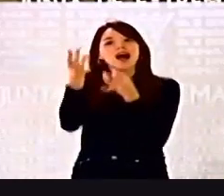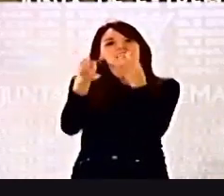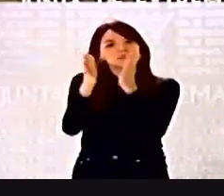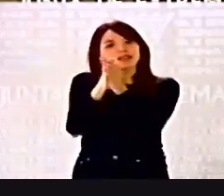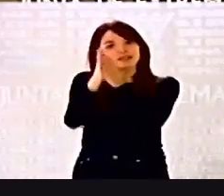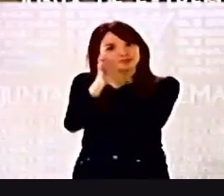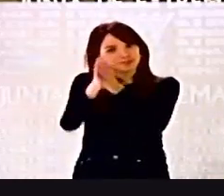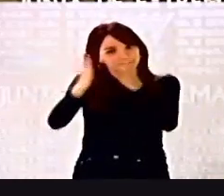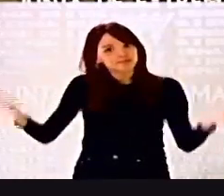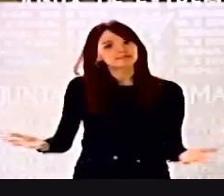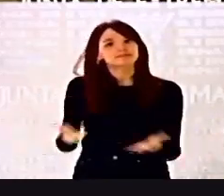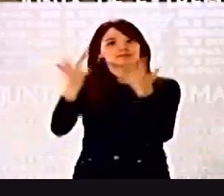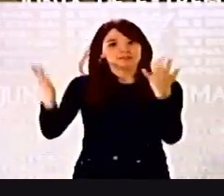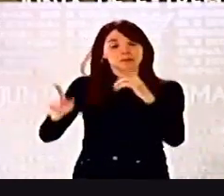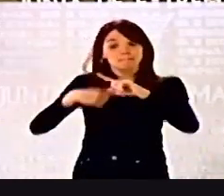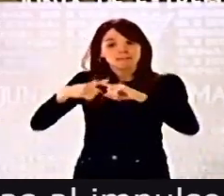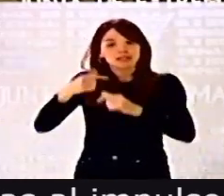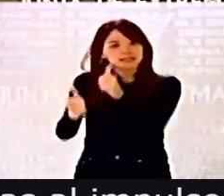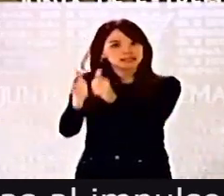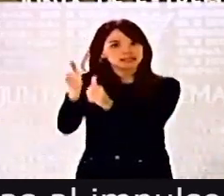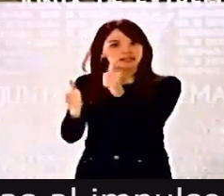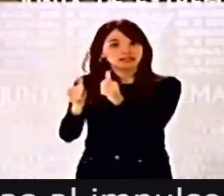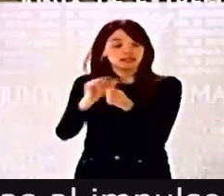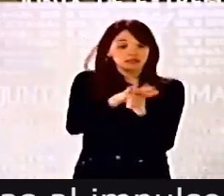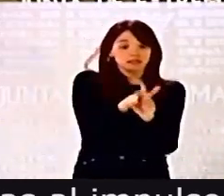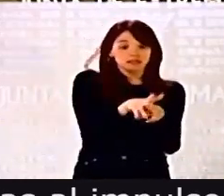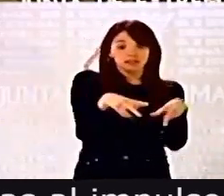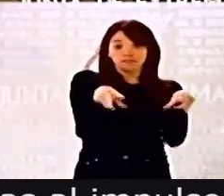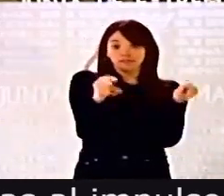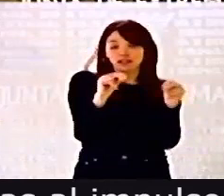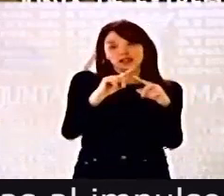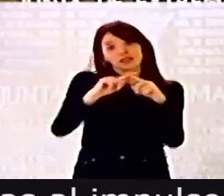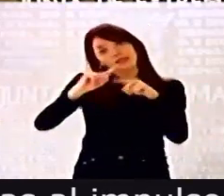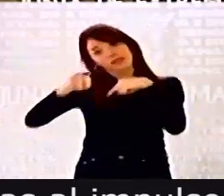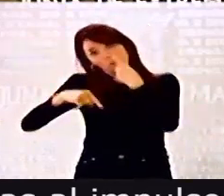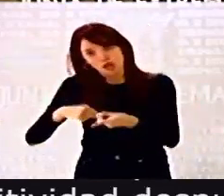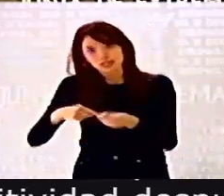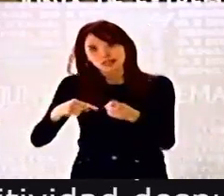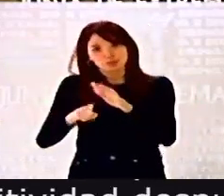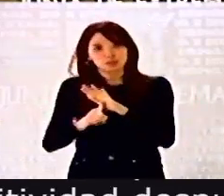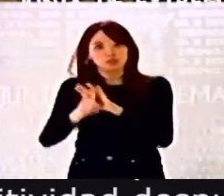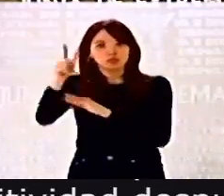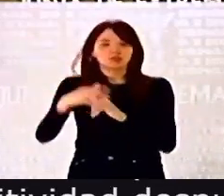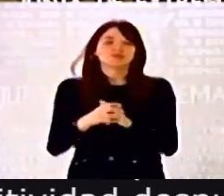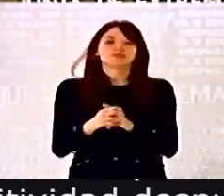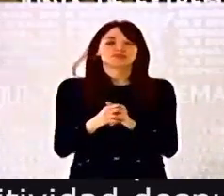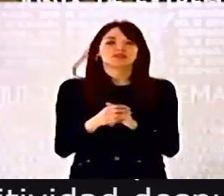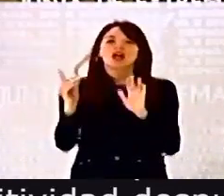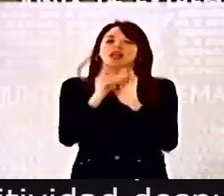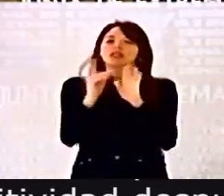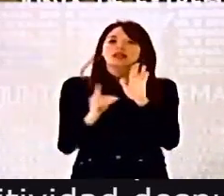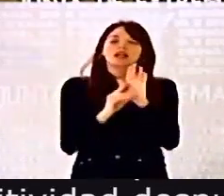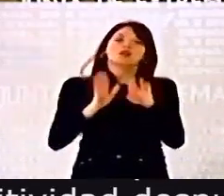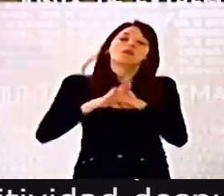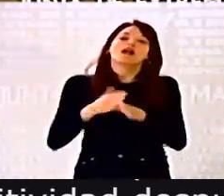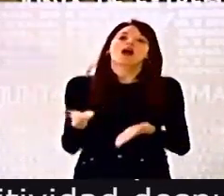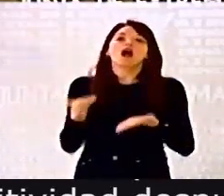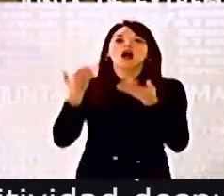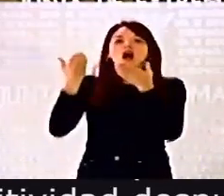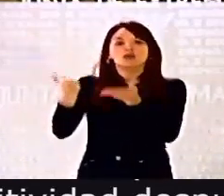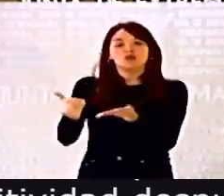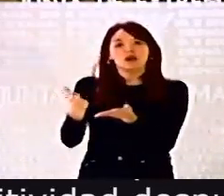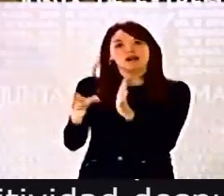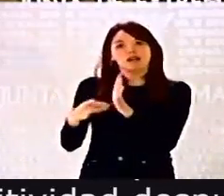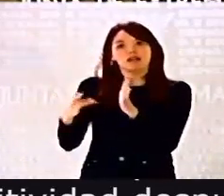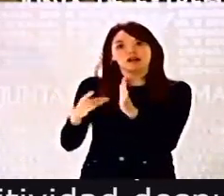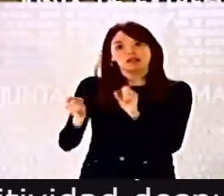de la competitividad después de la crisis. La primera de estas medidas es la reformulación del decreto de ayudas a la calidad y el empleo en el